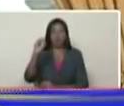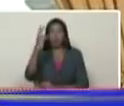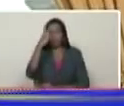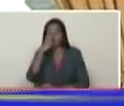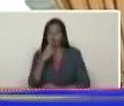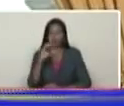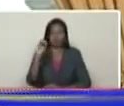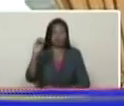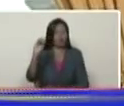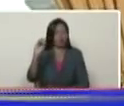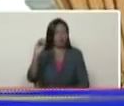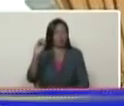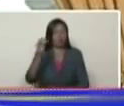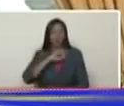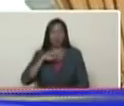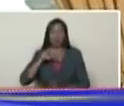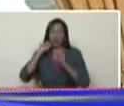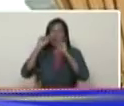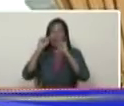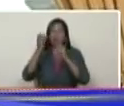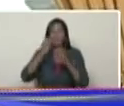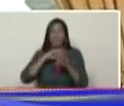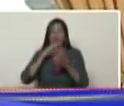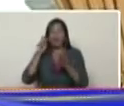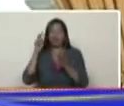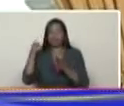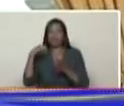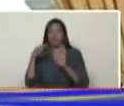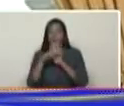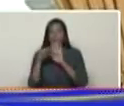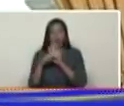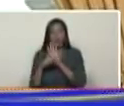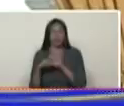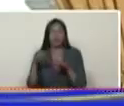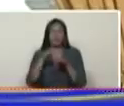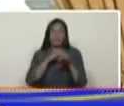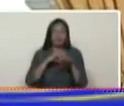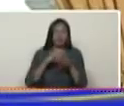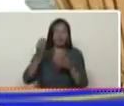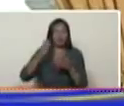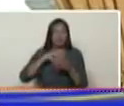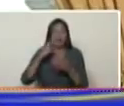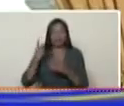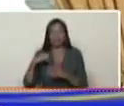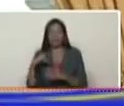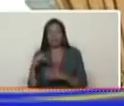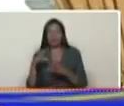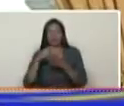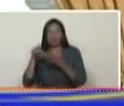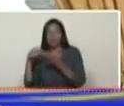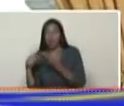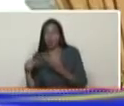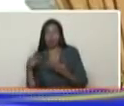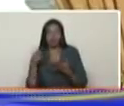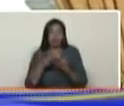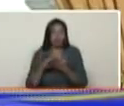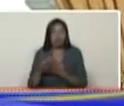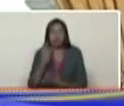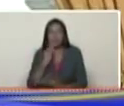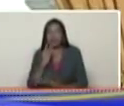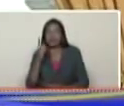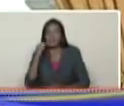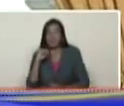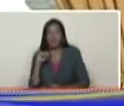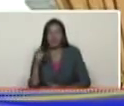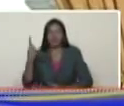cero, y tenemos que lograrla. Tenemos los instrumentos, las misiones, las grandes misiones, tenemos los recursos, tenemos la experiencia,